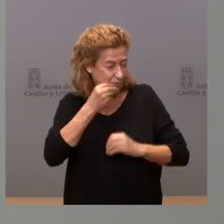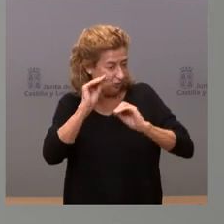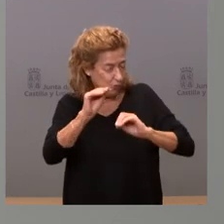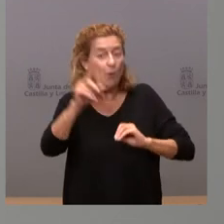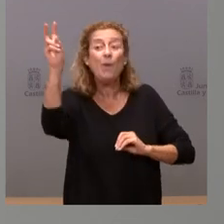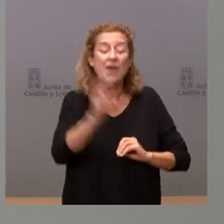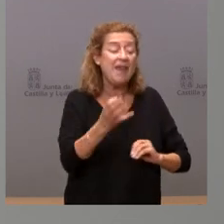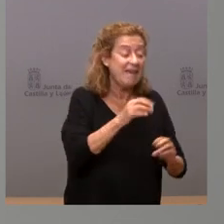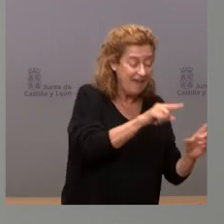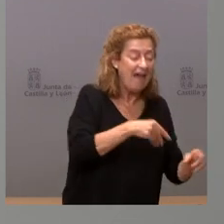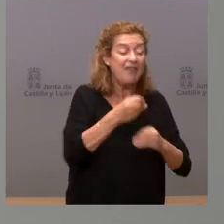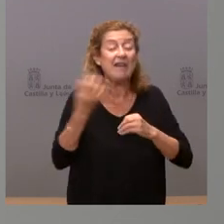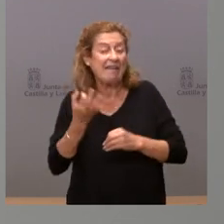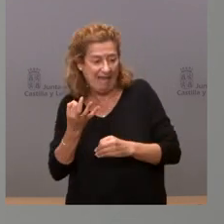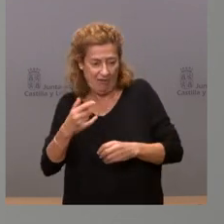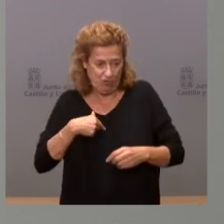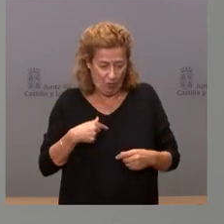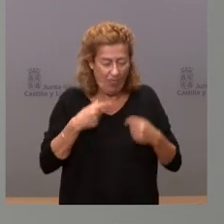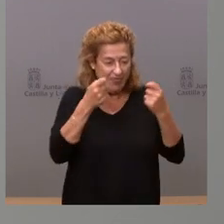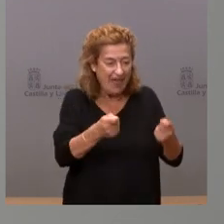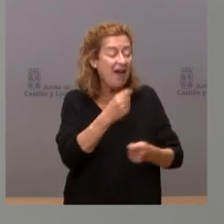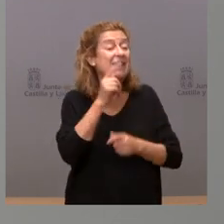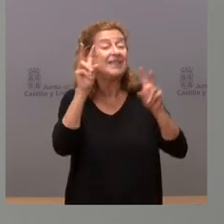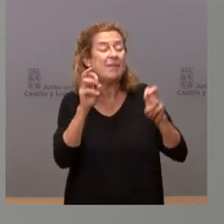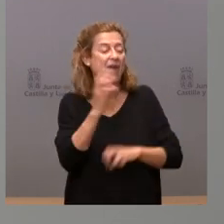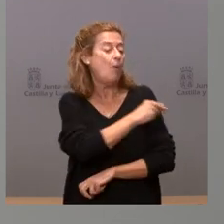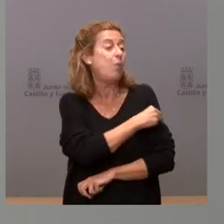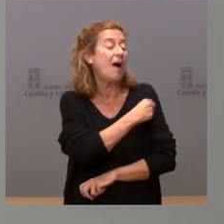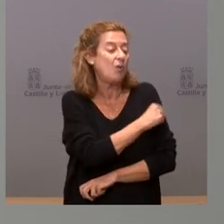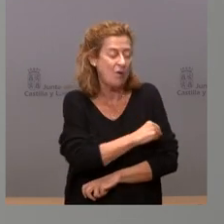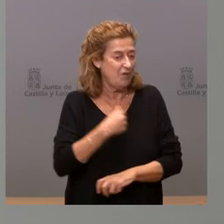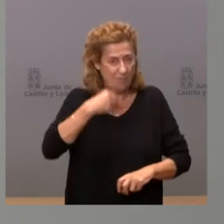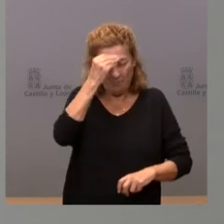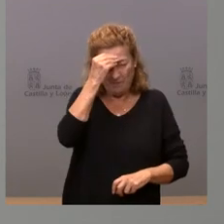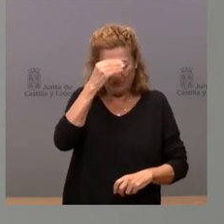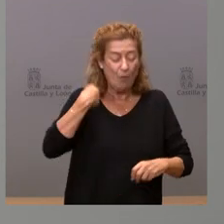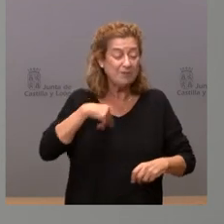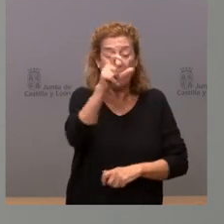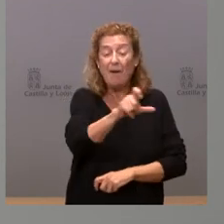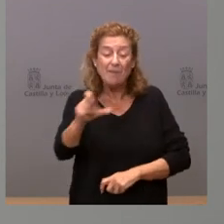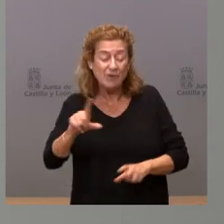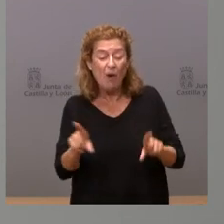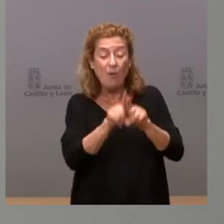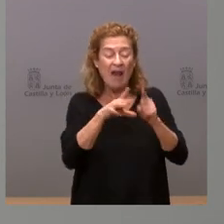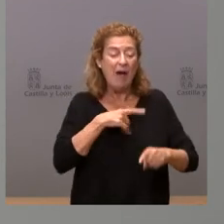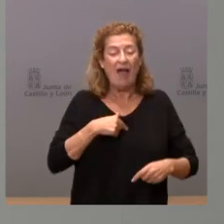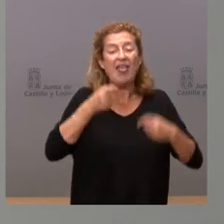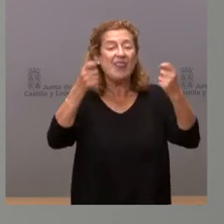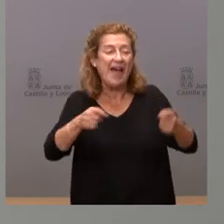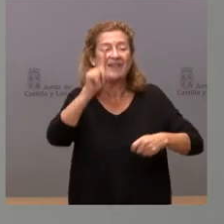tenemos que darles la tarea eso sí de vacunación no creo que sea tan sencillo que con este mismo personal en este mismo momento nos